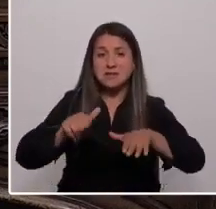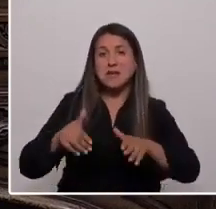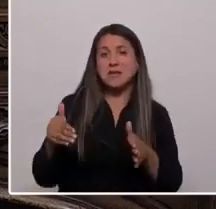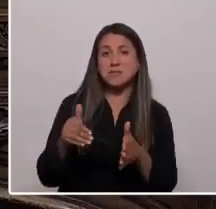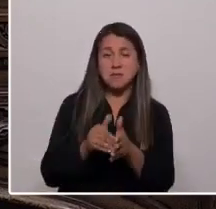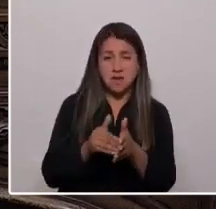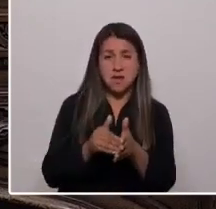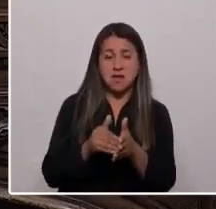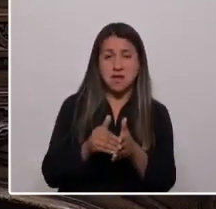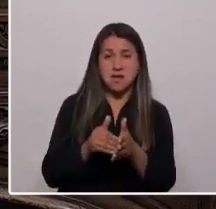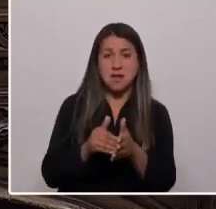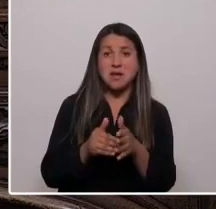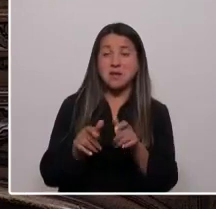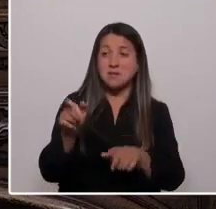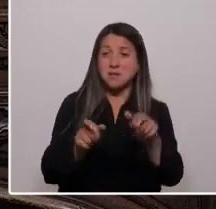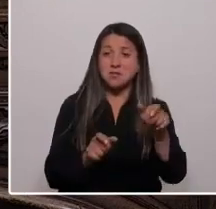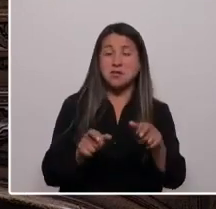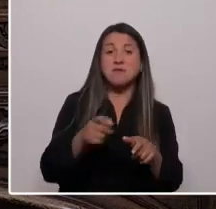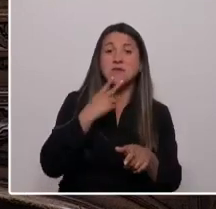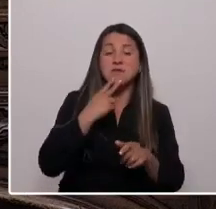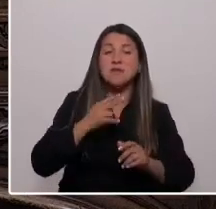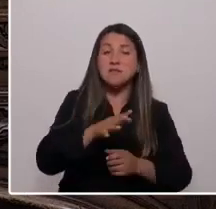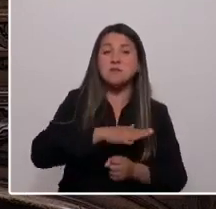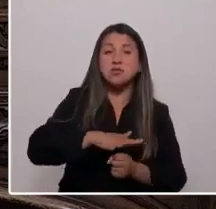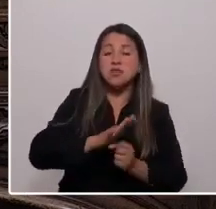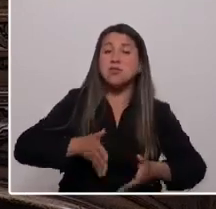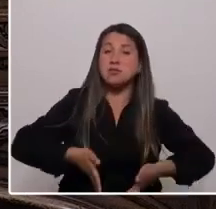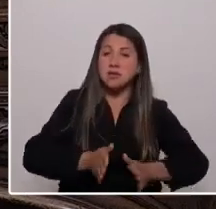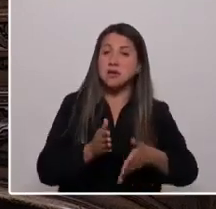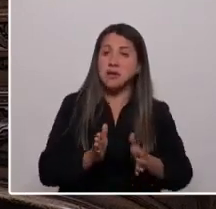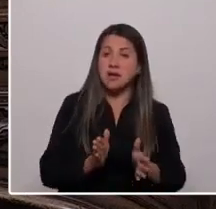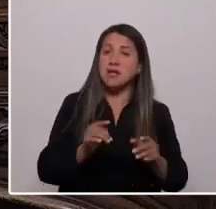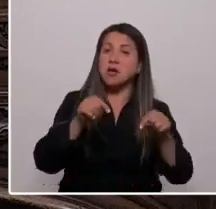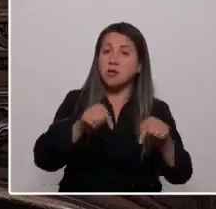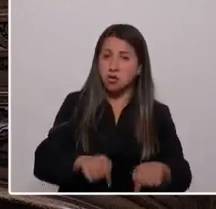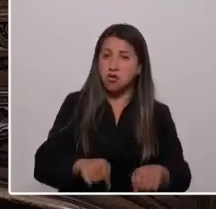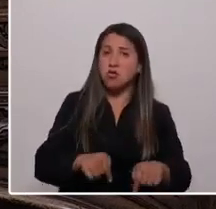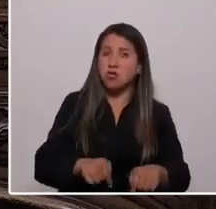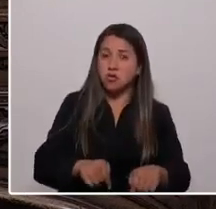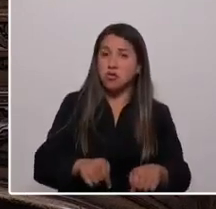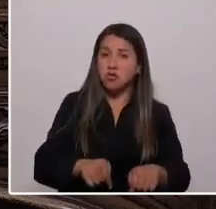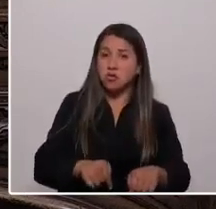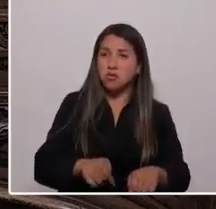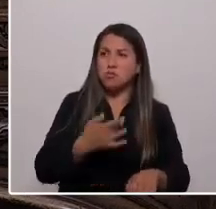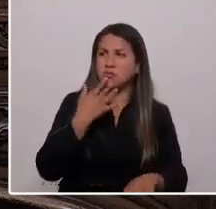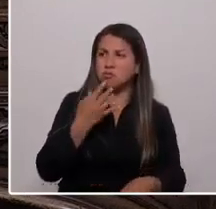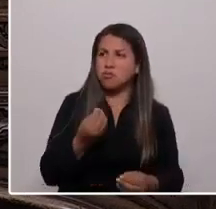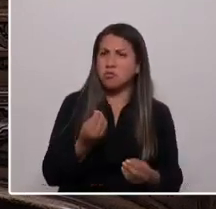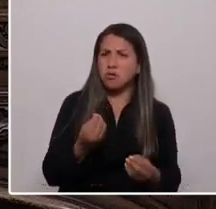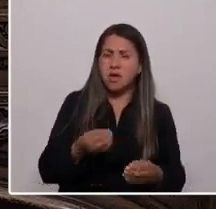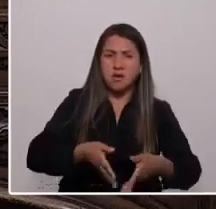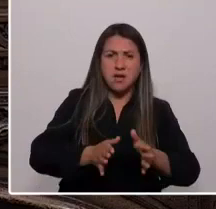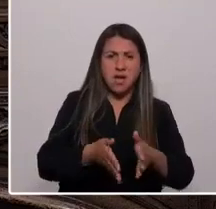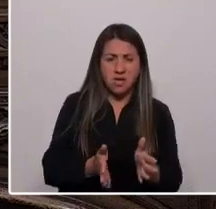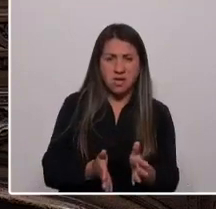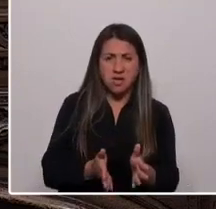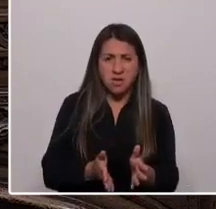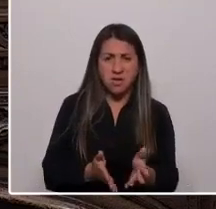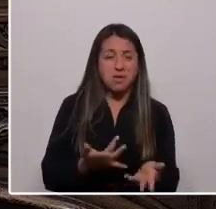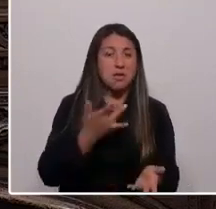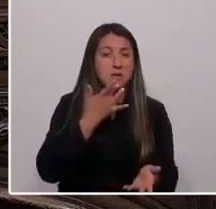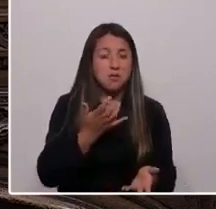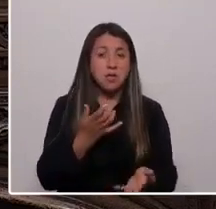viven en situación de calle hoy porque están en calle es o no es más que una solución